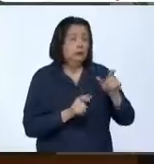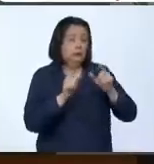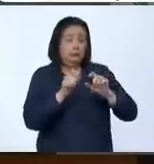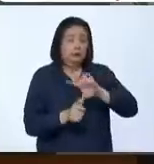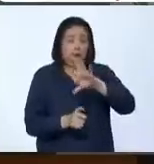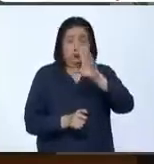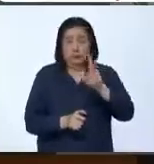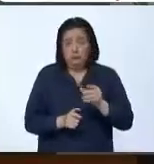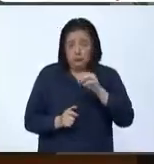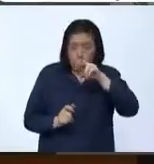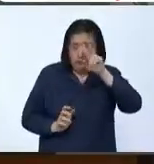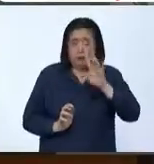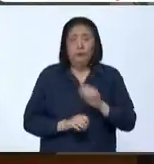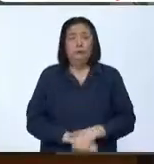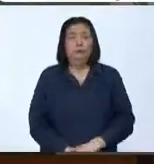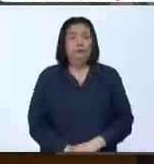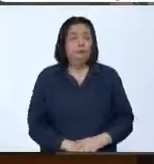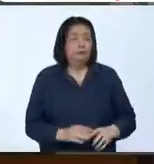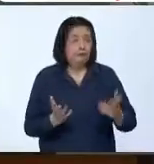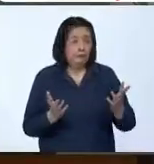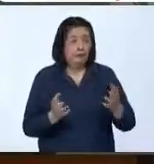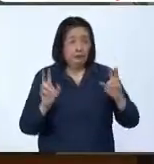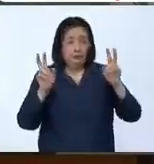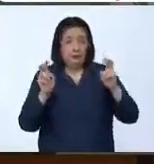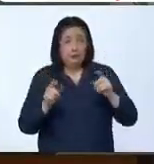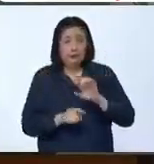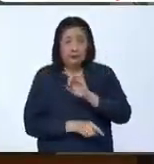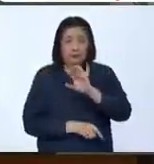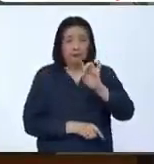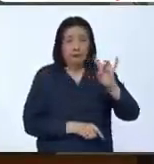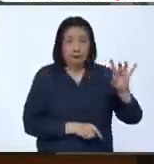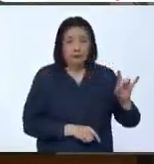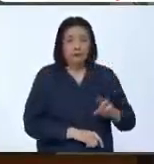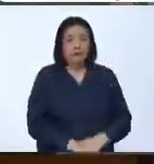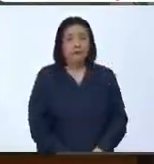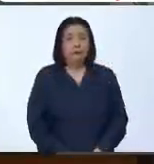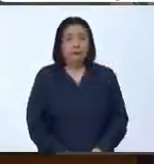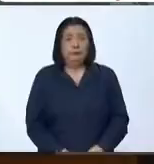en lo concerniente a nuestra diversidad